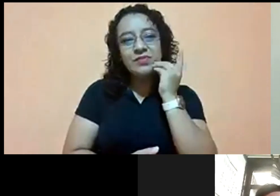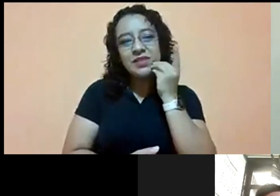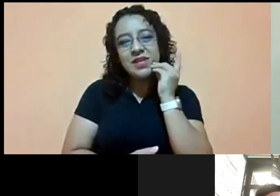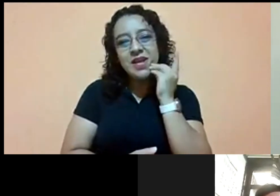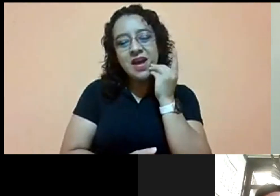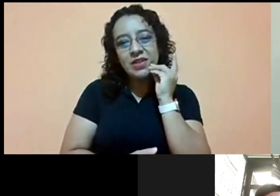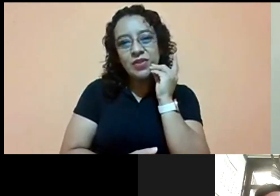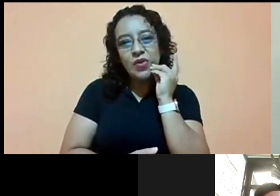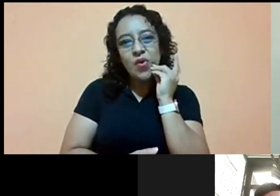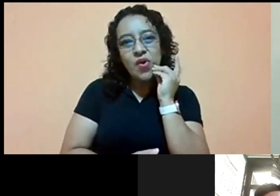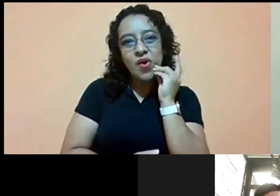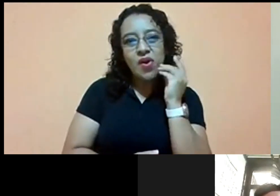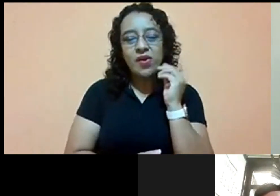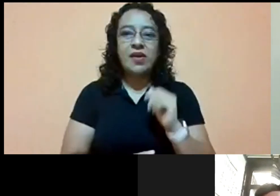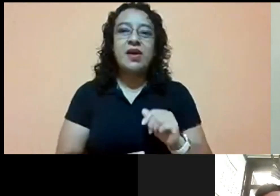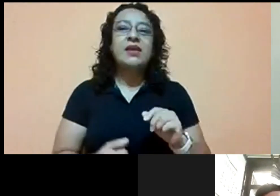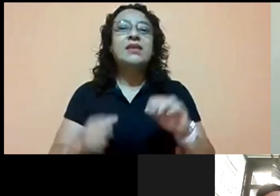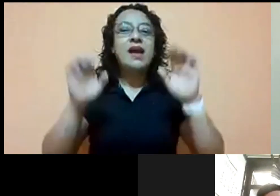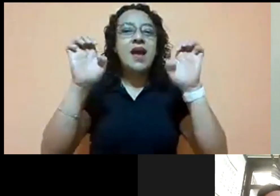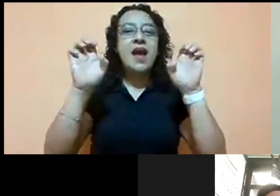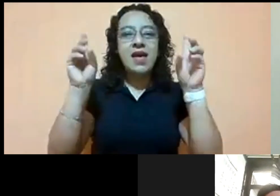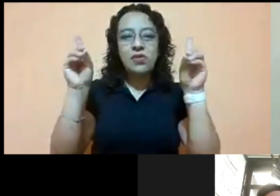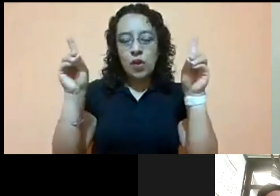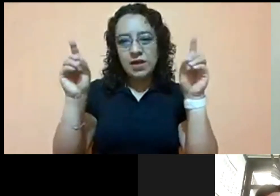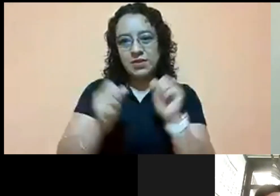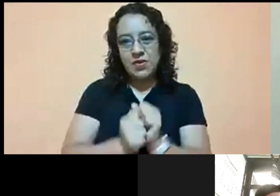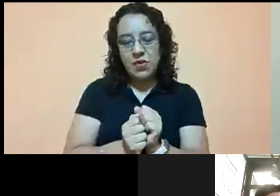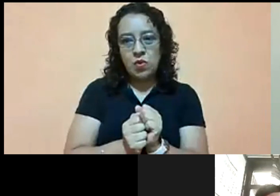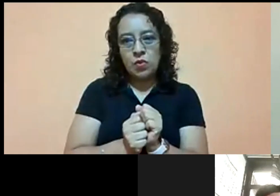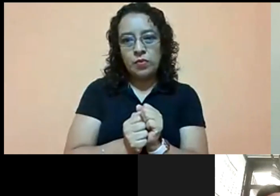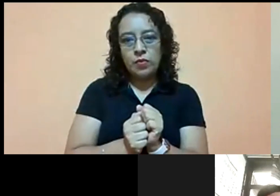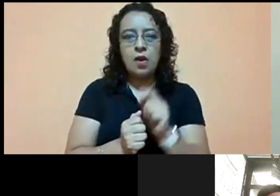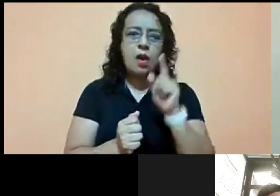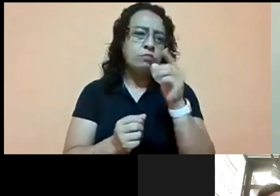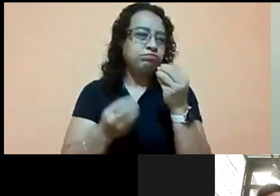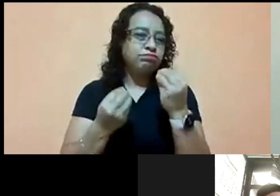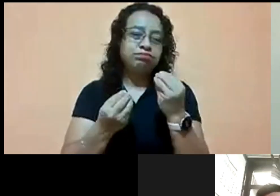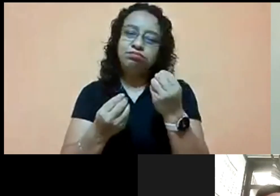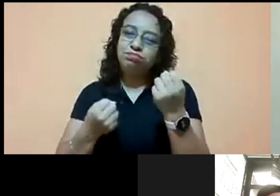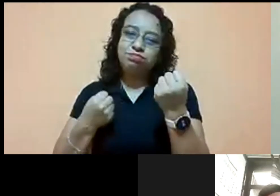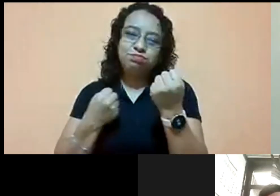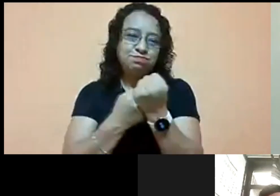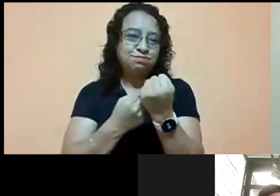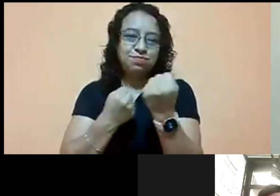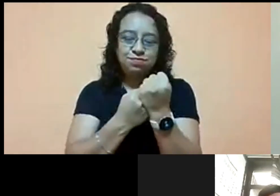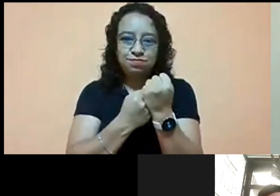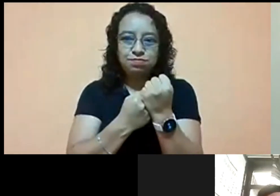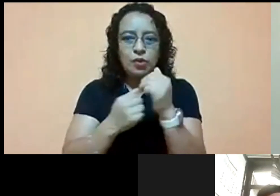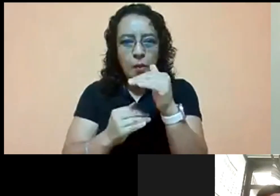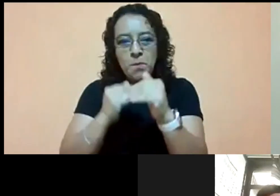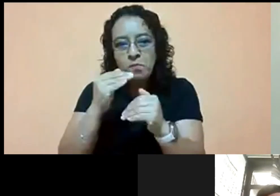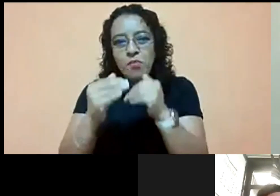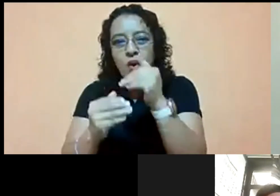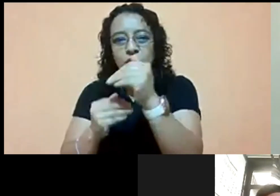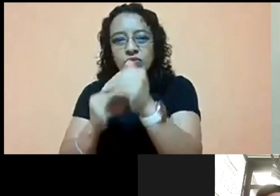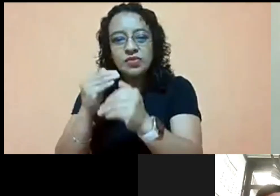el licenciado Miguel Oslán, de quien tenemos un rotundo apoyo hacia todos los procesos de educación